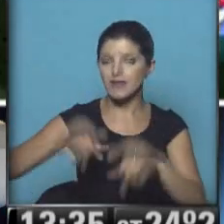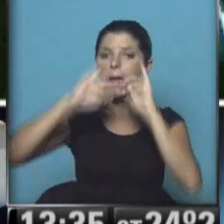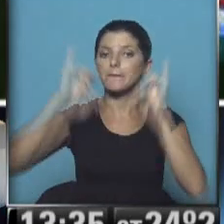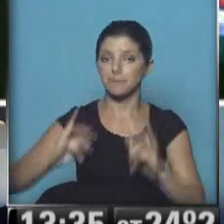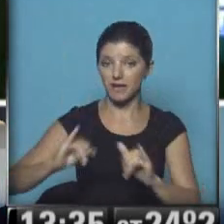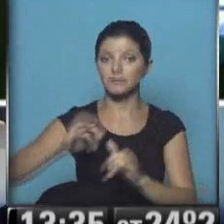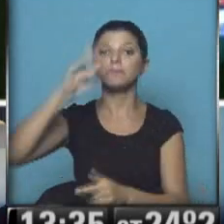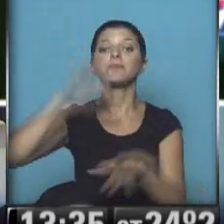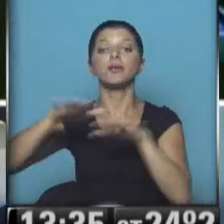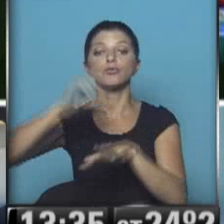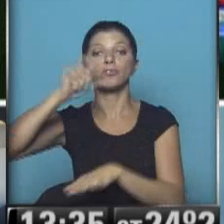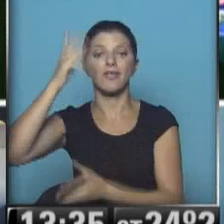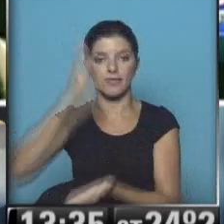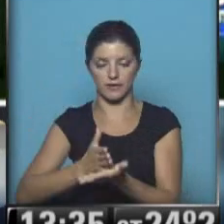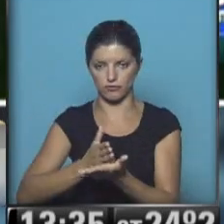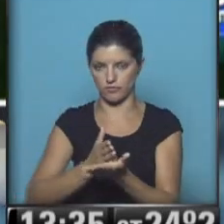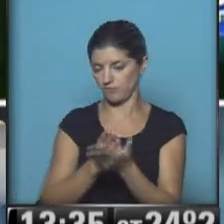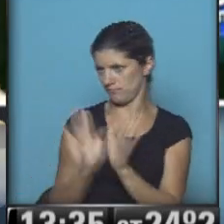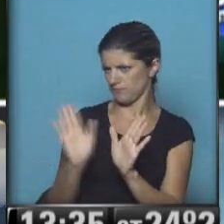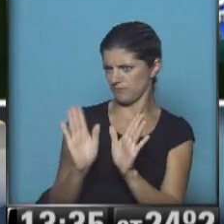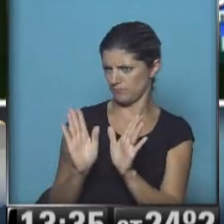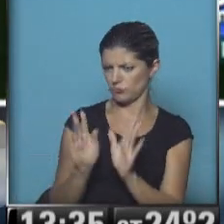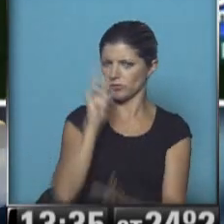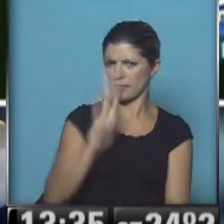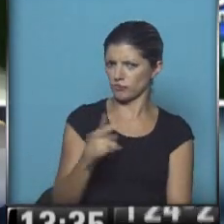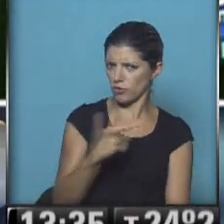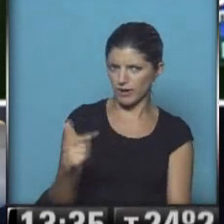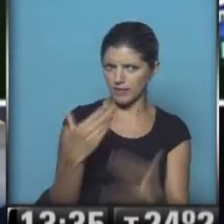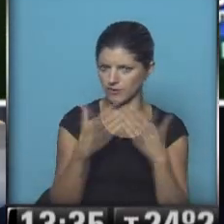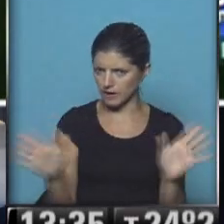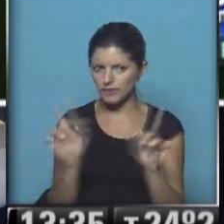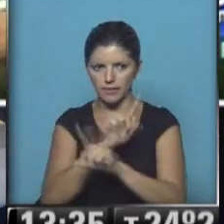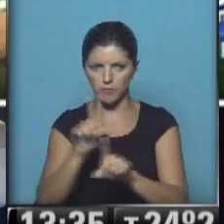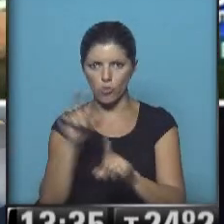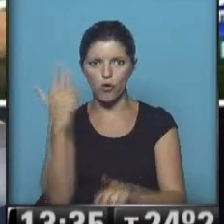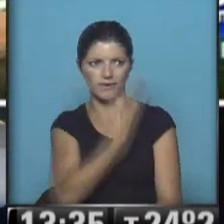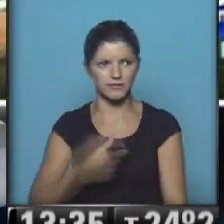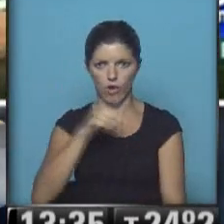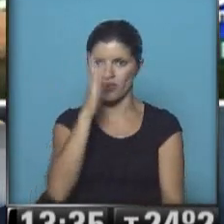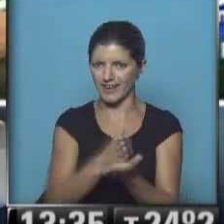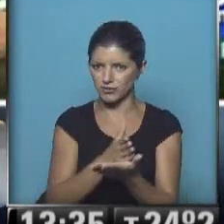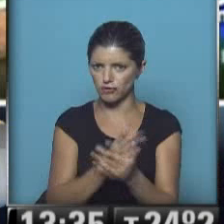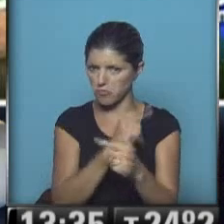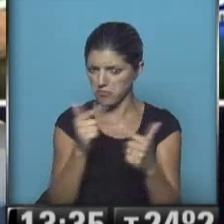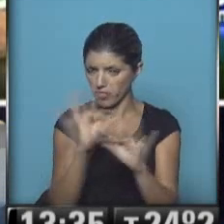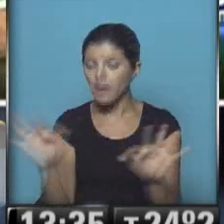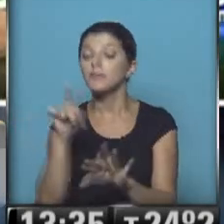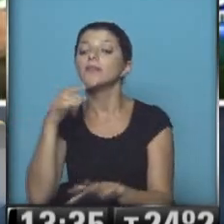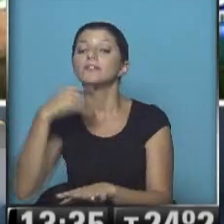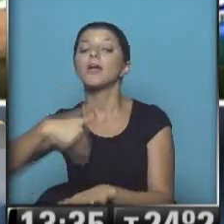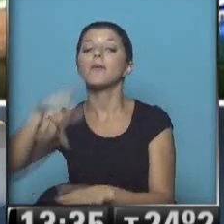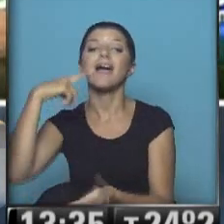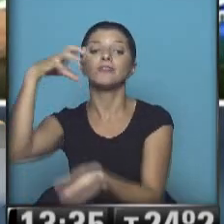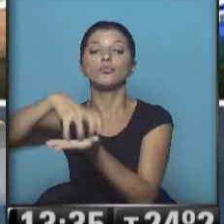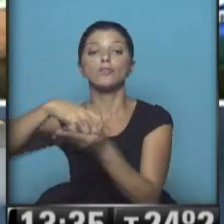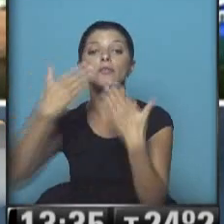derecho o sea en Venezuela no hay ni libertades ni Estado de derecho dicen restablecer la vigencia plena de las instituciones